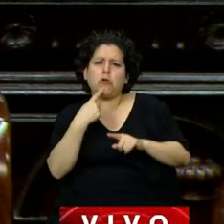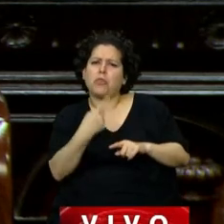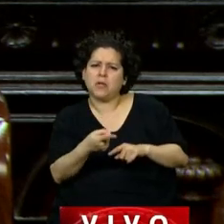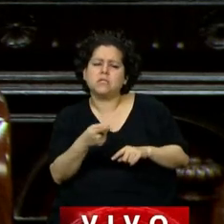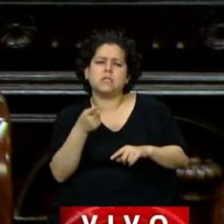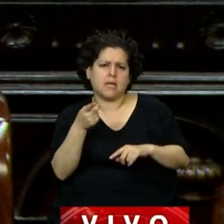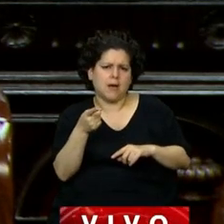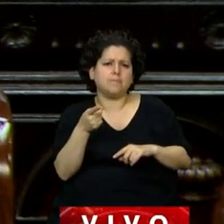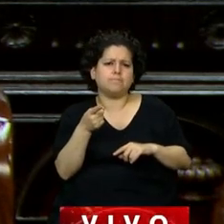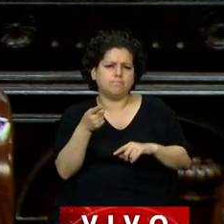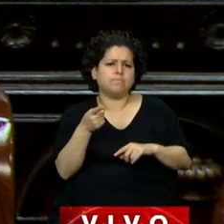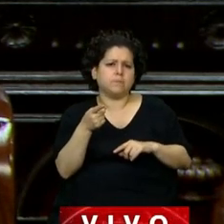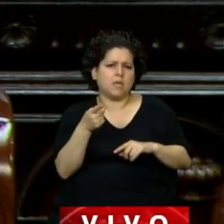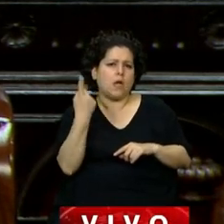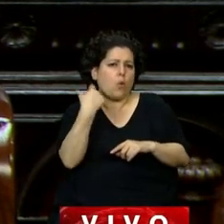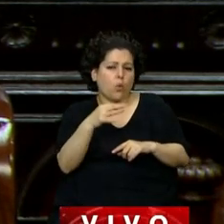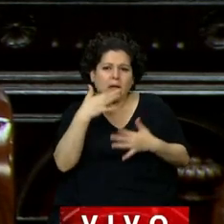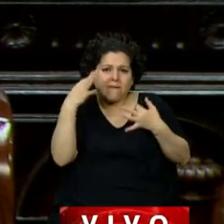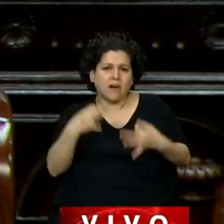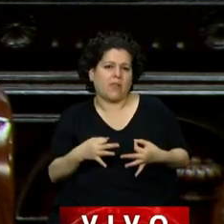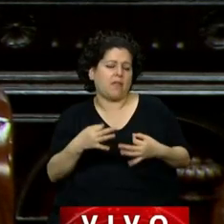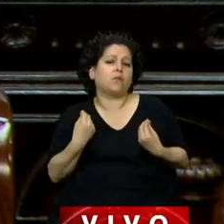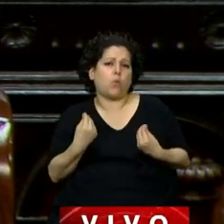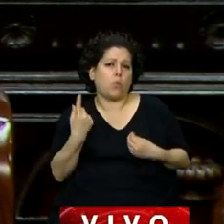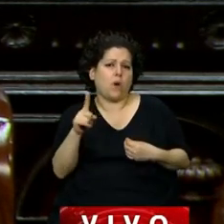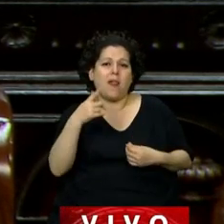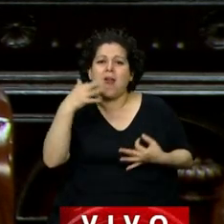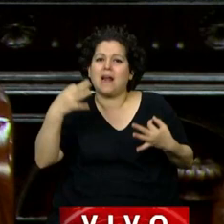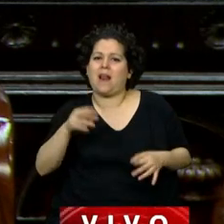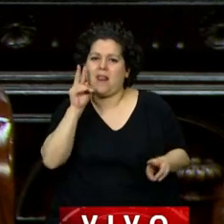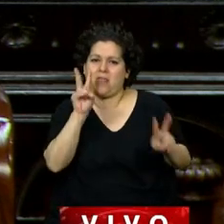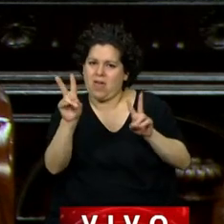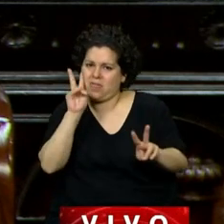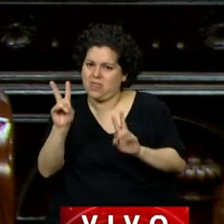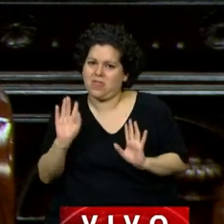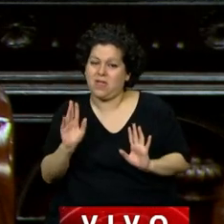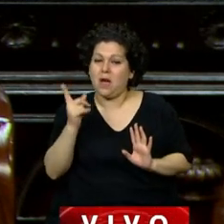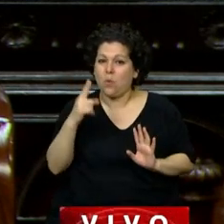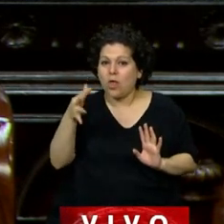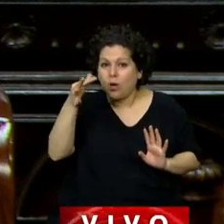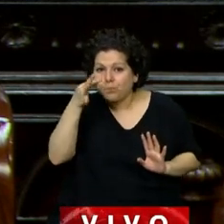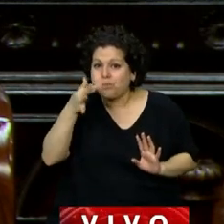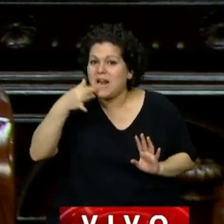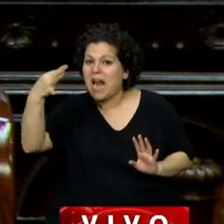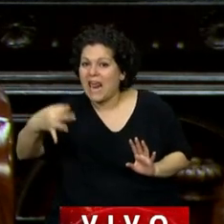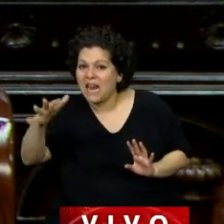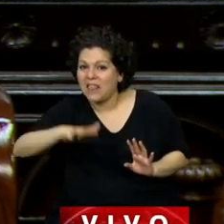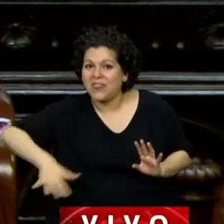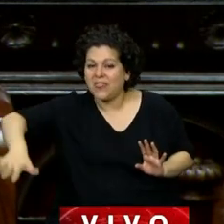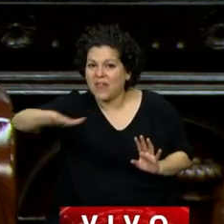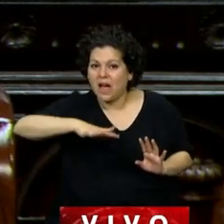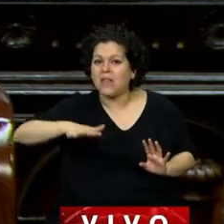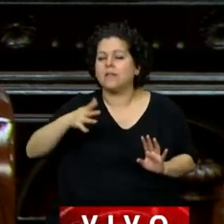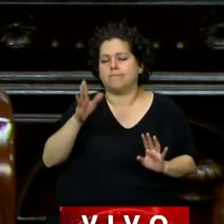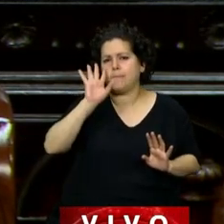muy importante decía, que la única verdad es la realidad. Y cuando uno se acerca a la realidad, ve que la Nación le ha